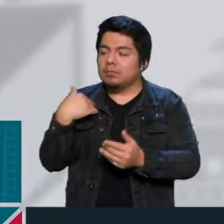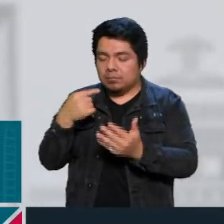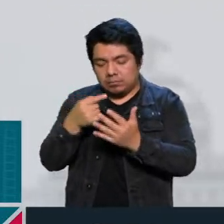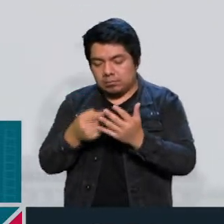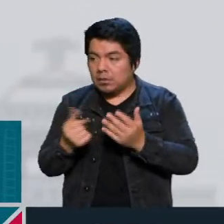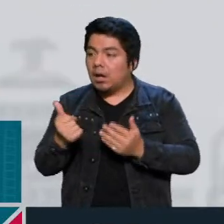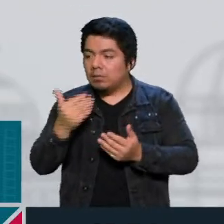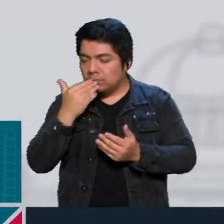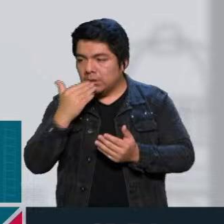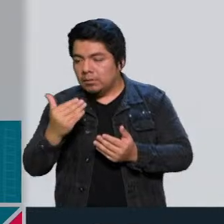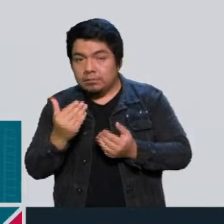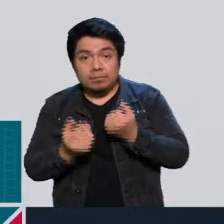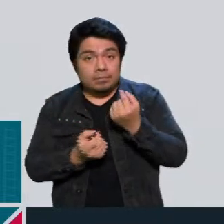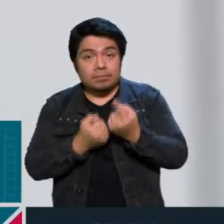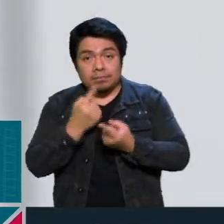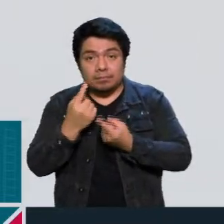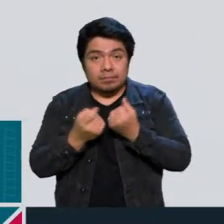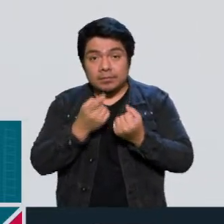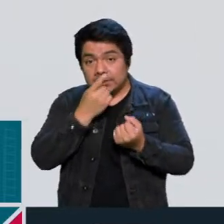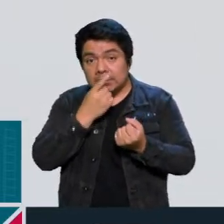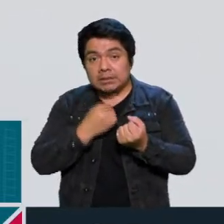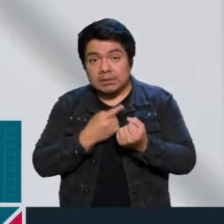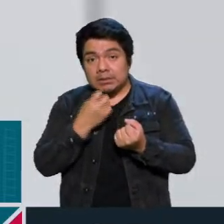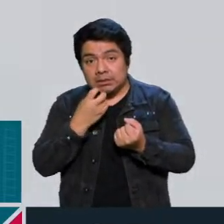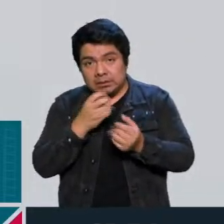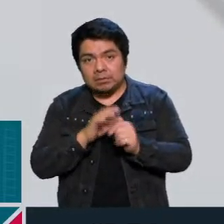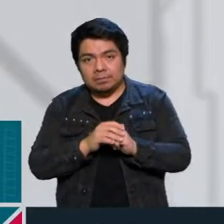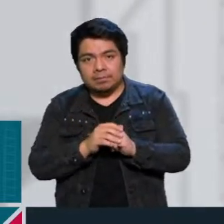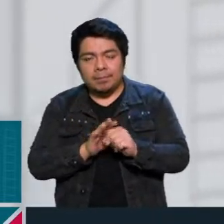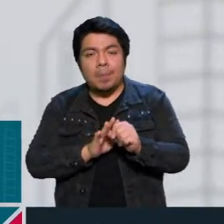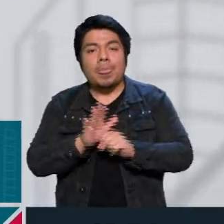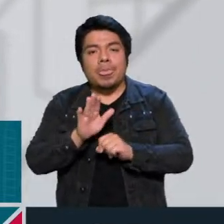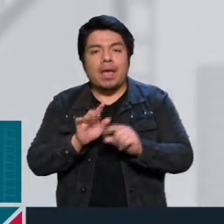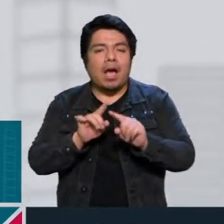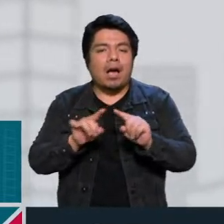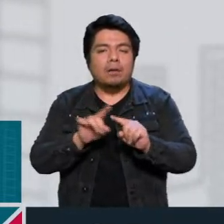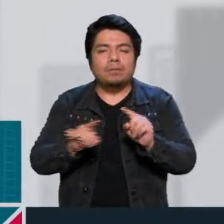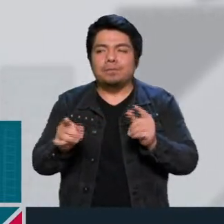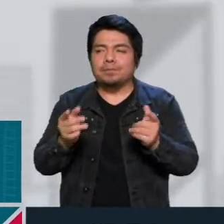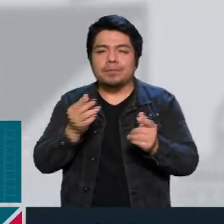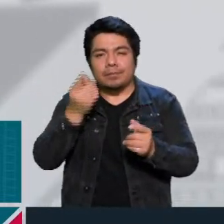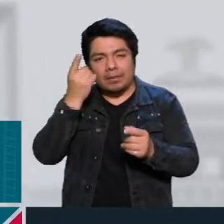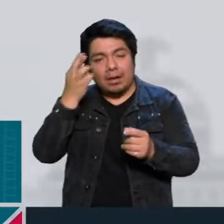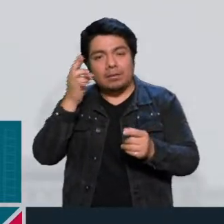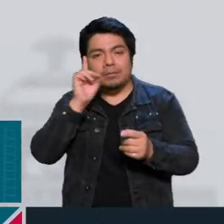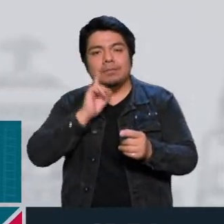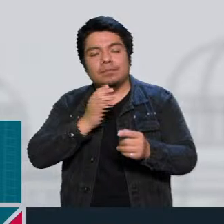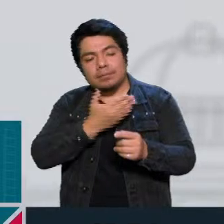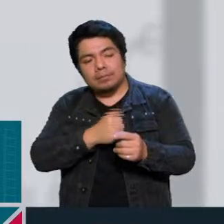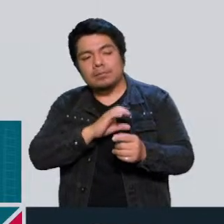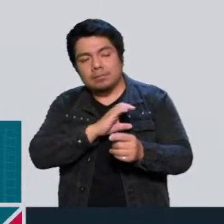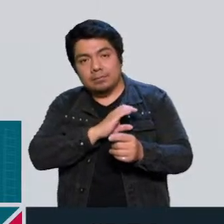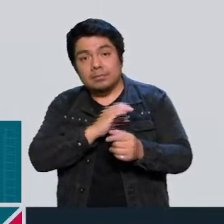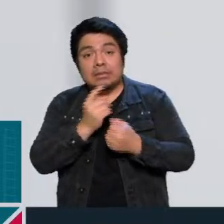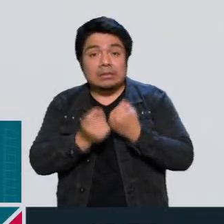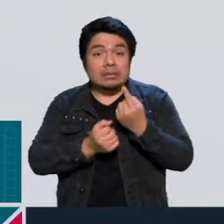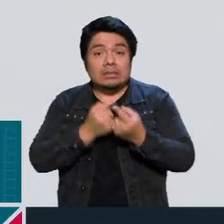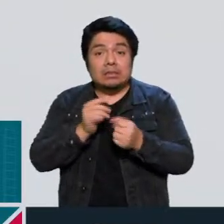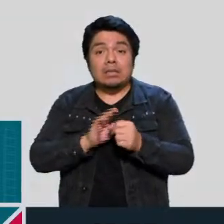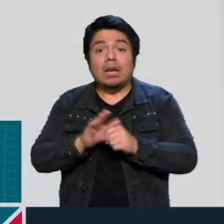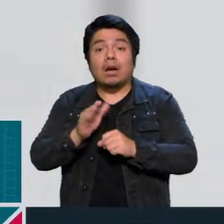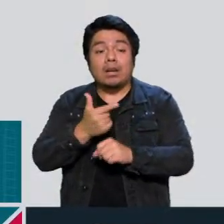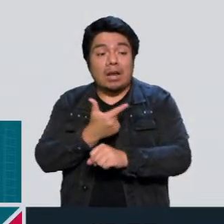y efectivamente priorizamos lo que tú estás mencionando. La primerita, y que ya lo manejó la doctora Claudia Sheinbaum para estos 100 primeros días, es el tema